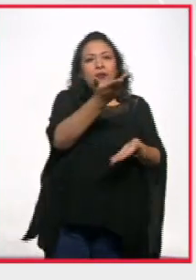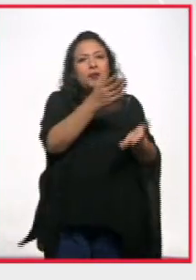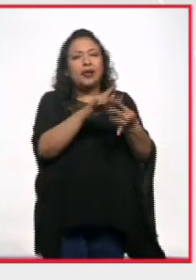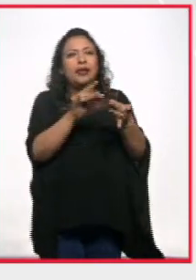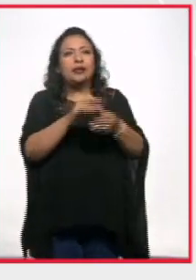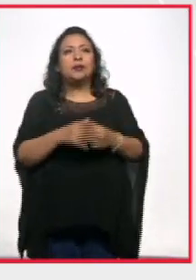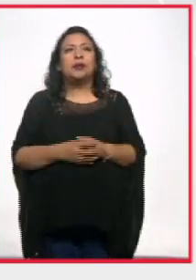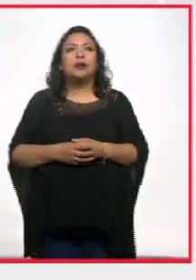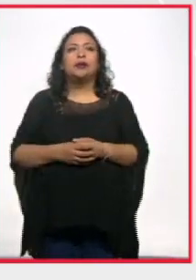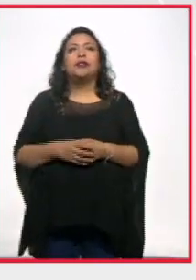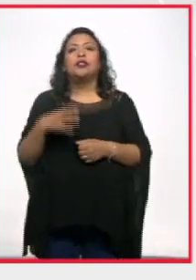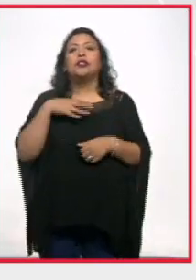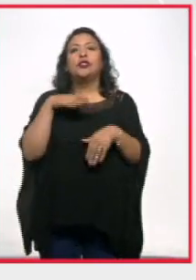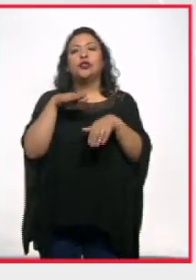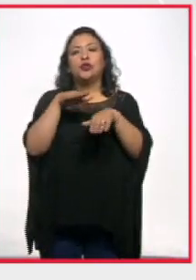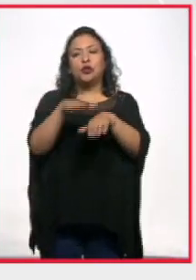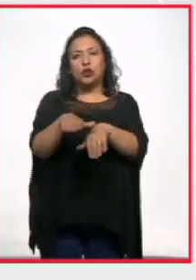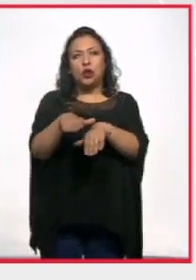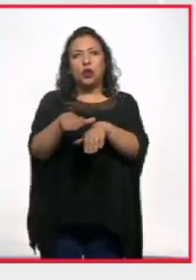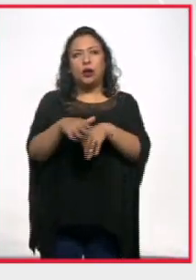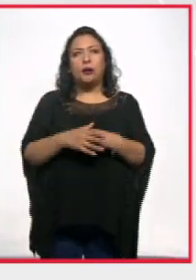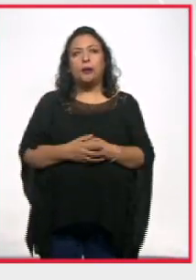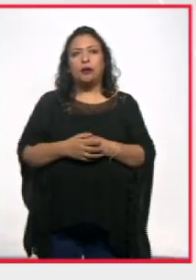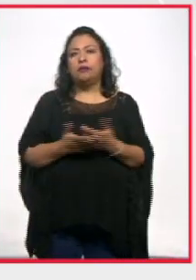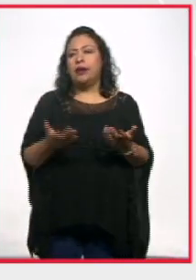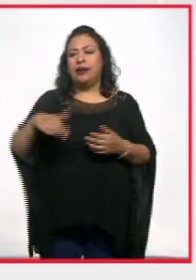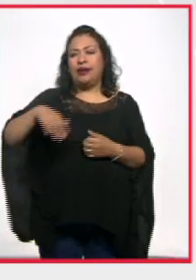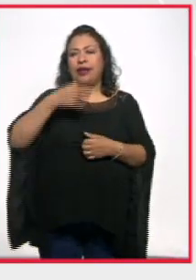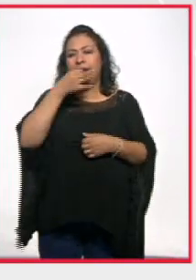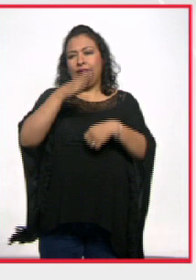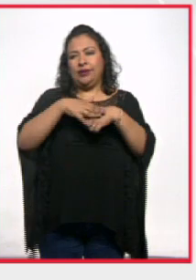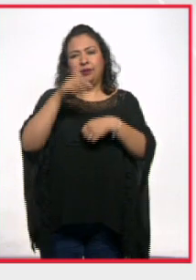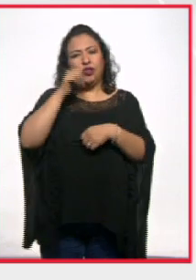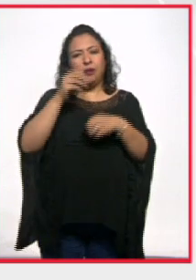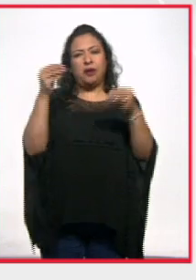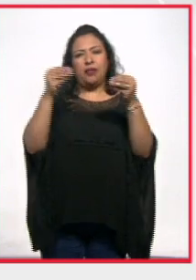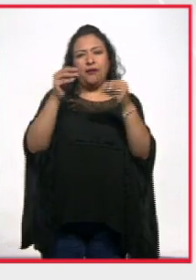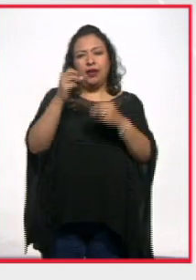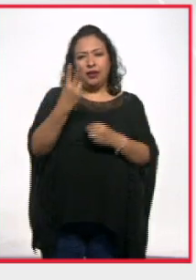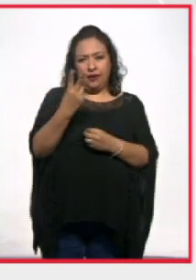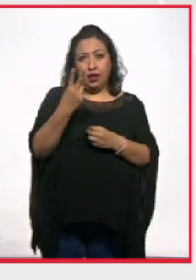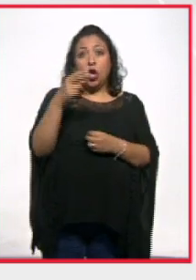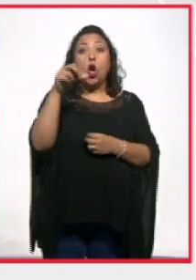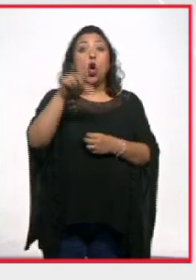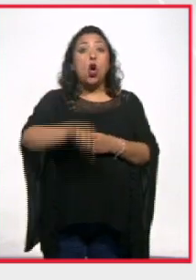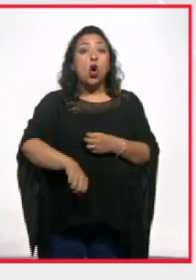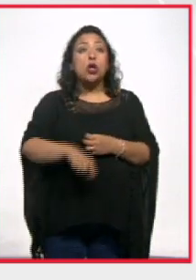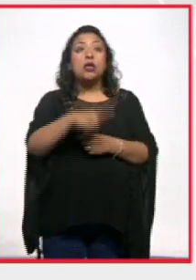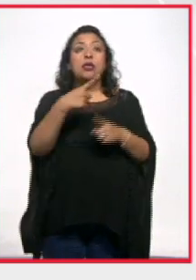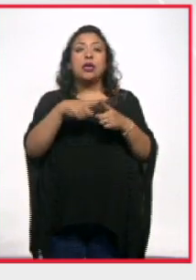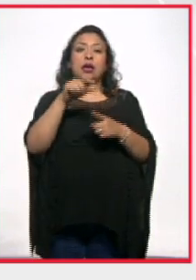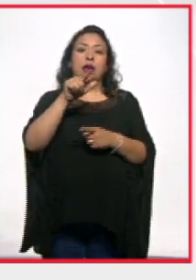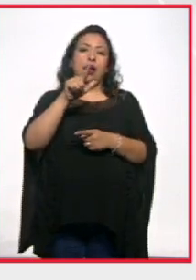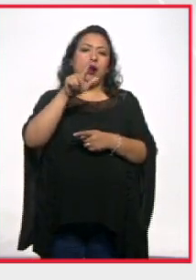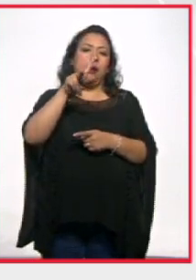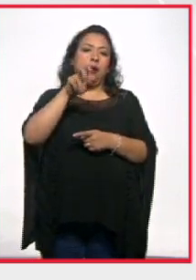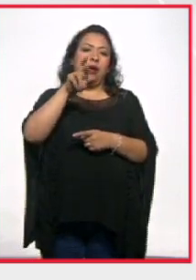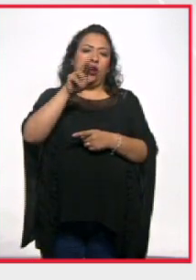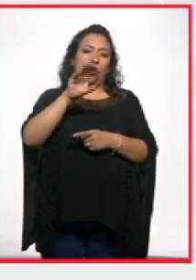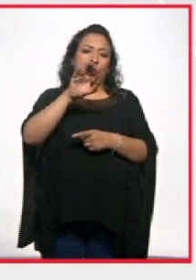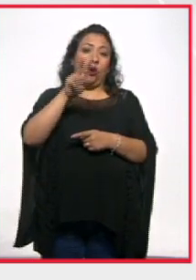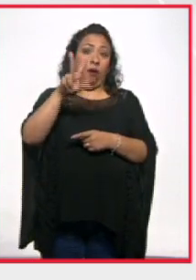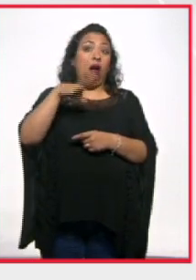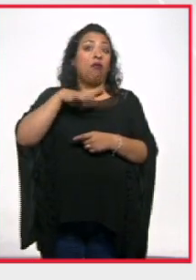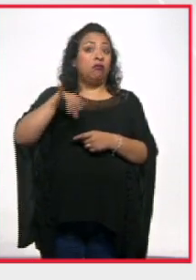Platícanos. Bueno, tiene que ver con esto que anunciamos siempre, Debate 22, y hoy le toca a Álvaro Cueva, y hay una